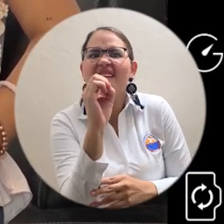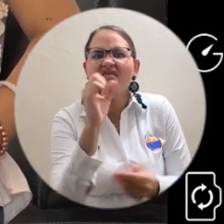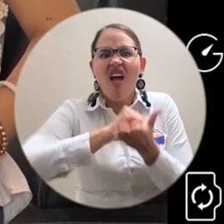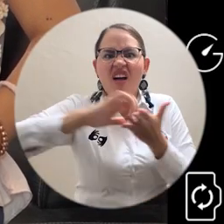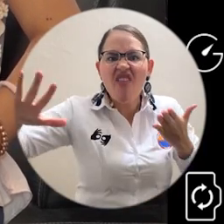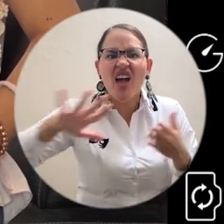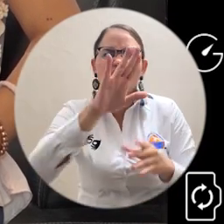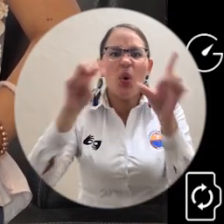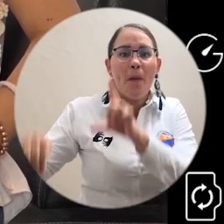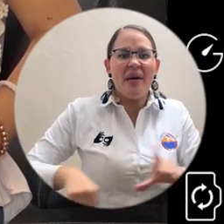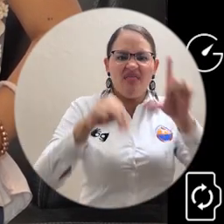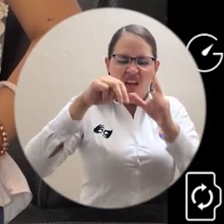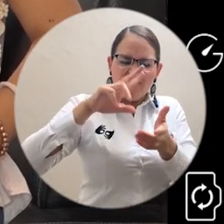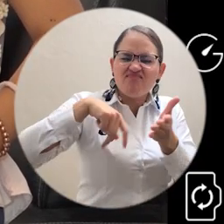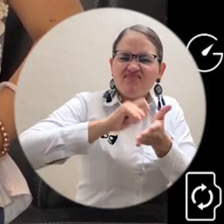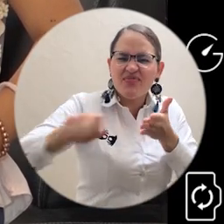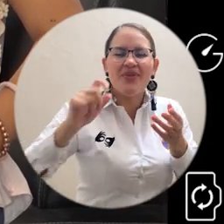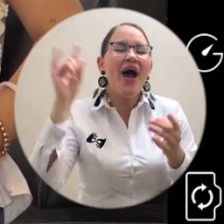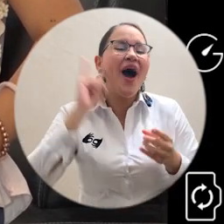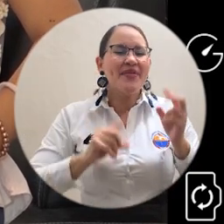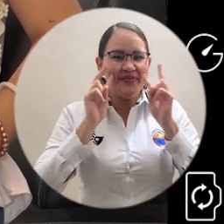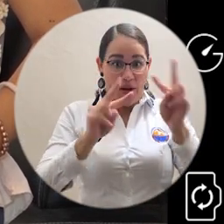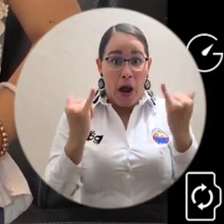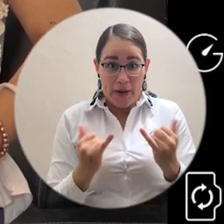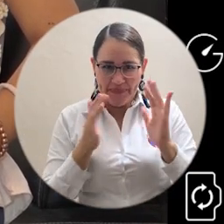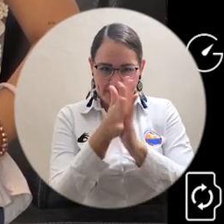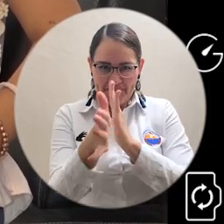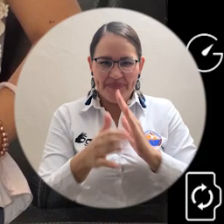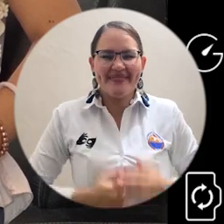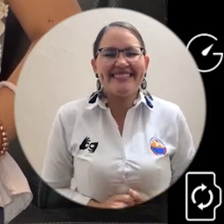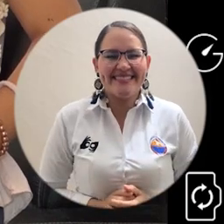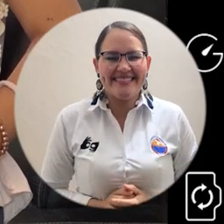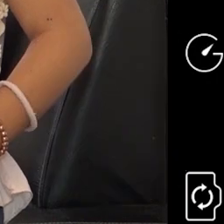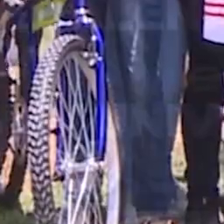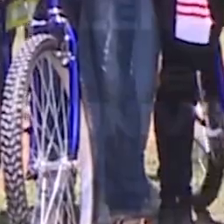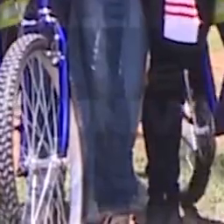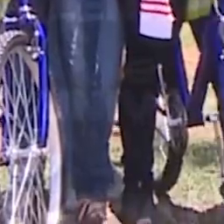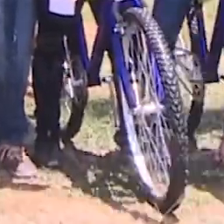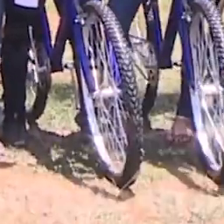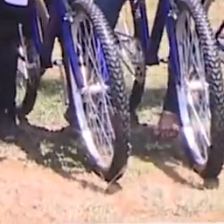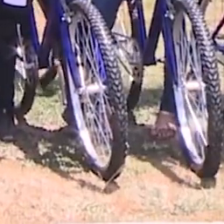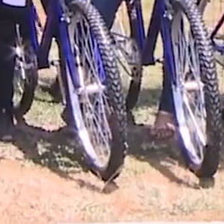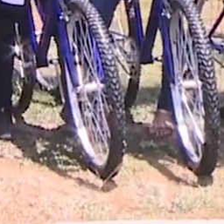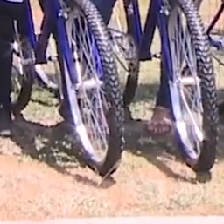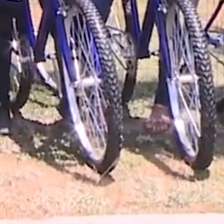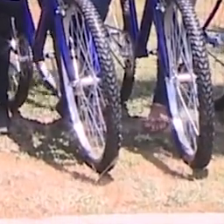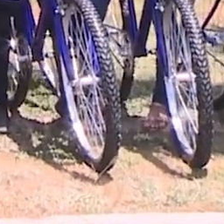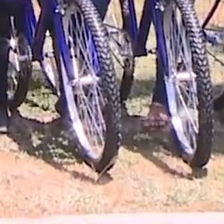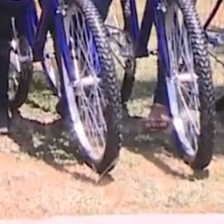convocatorias para 20 becas de la maestría en escrituras audiovisuales. Ya regresamos.